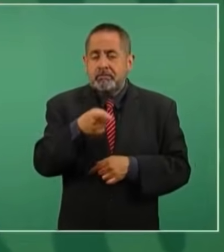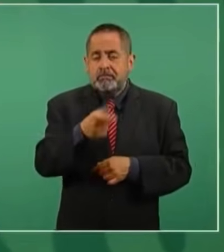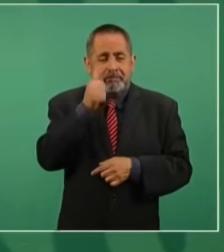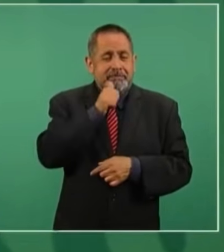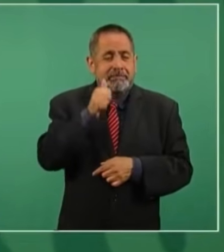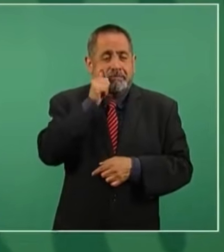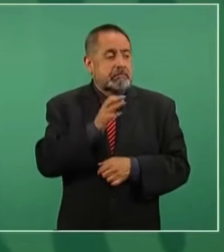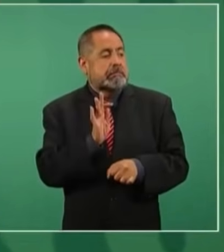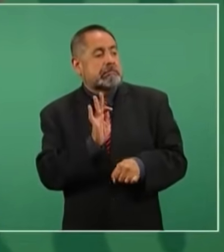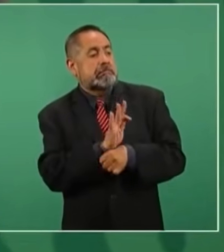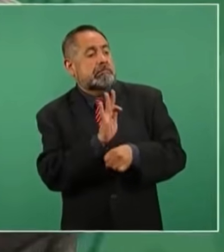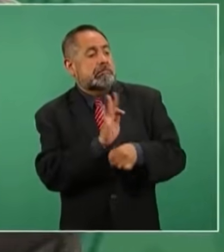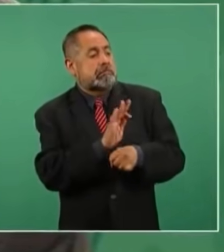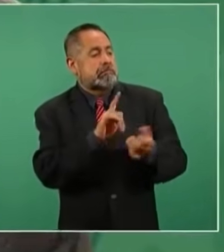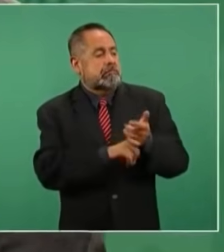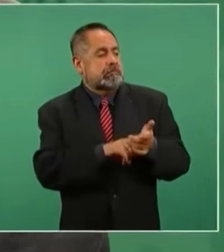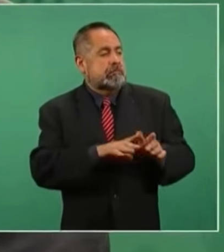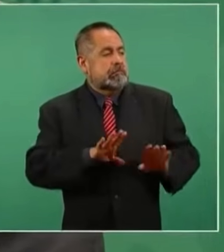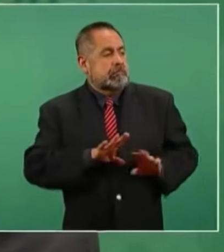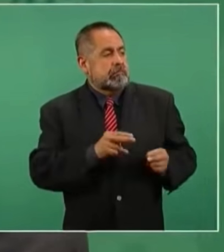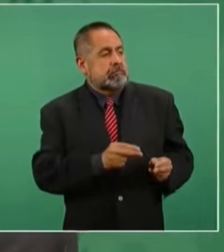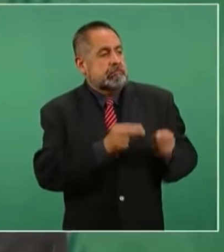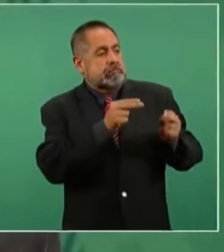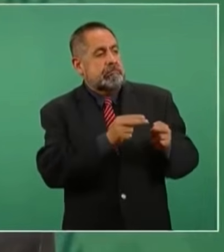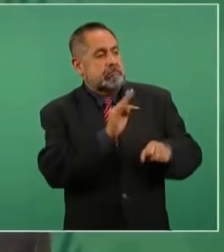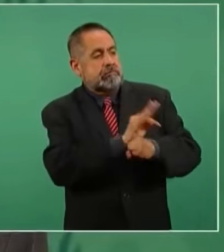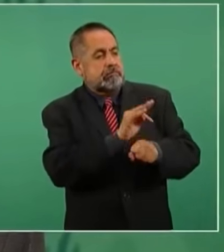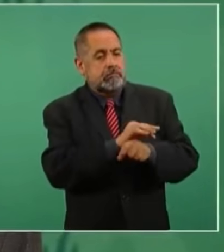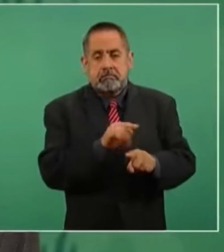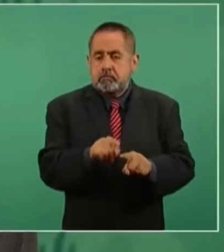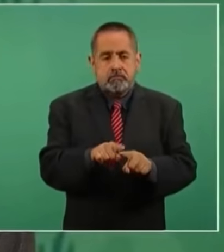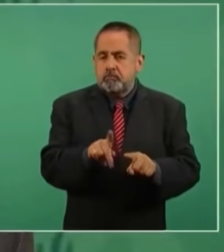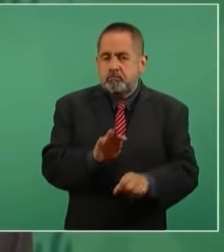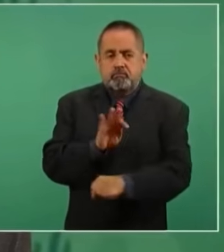de los intereses